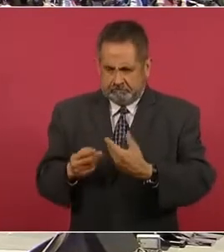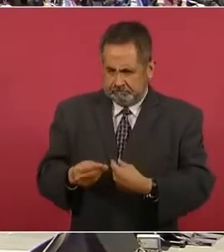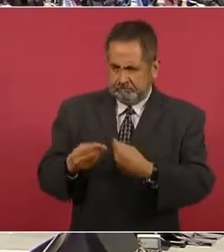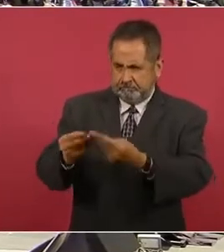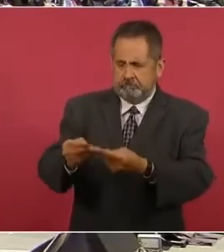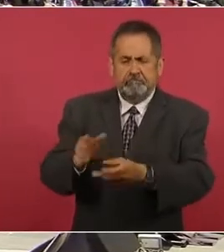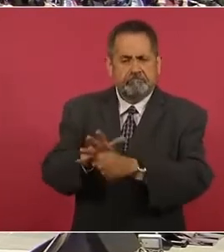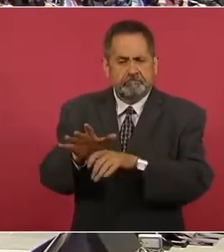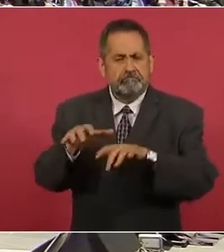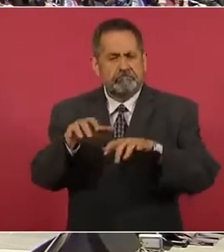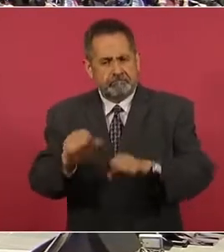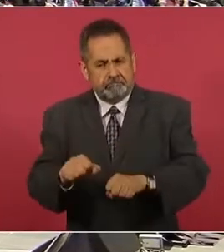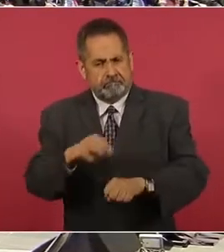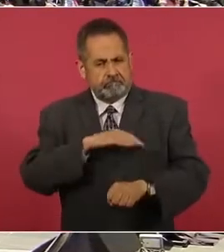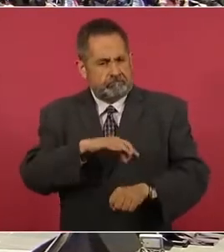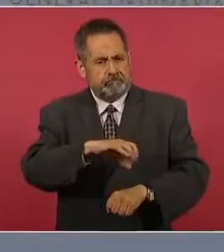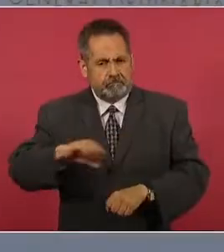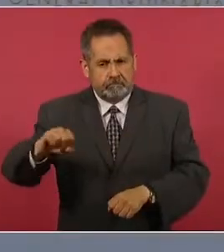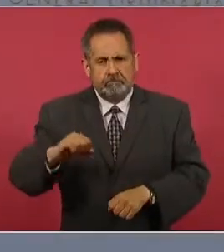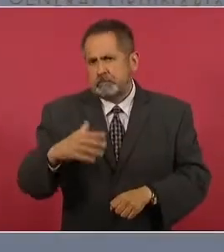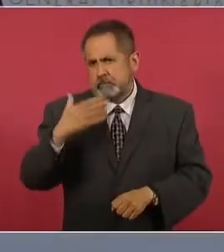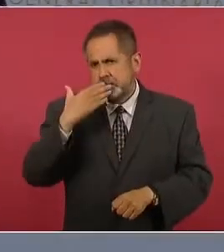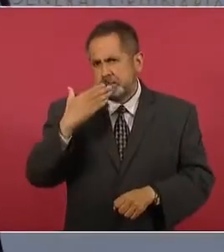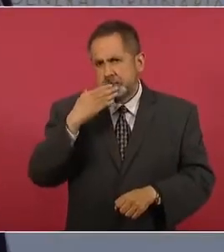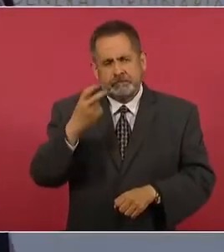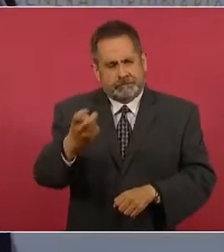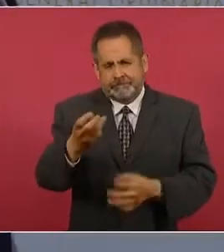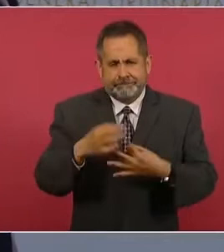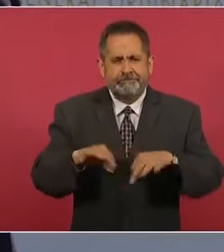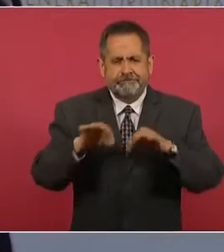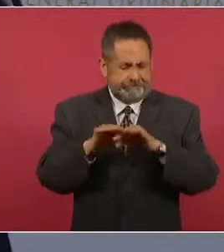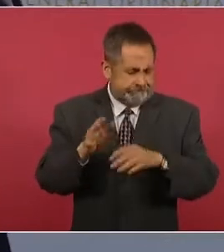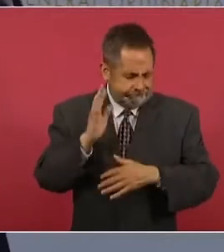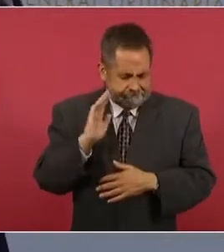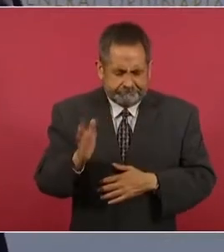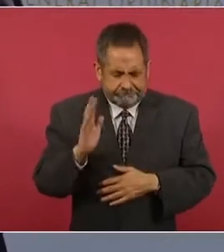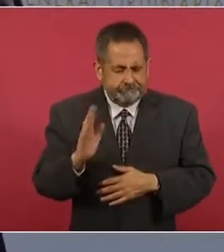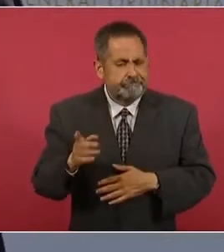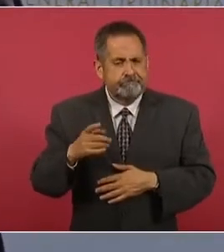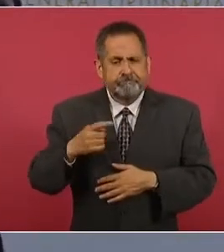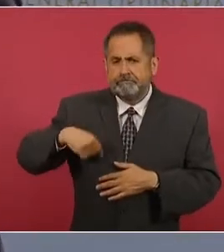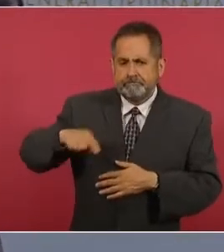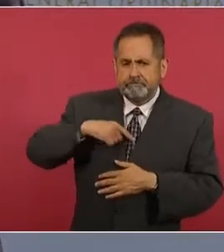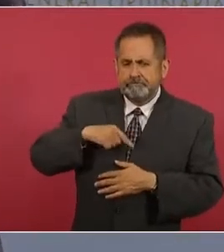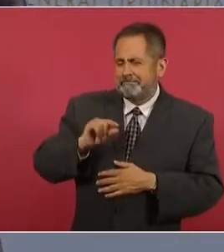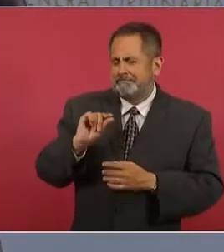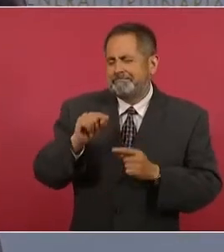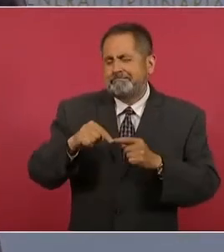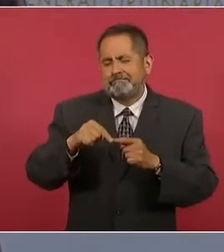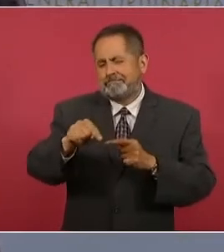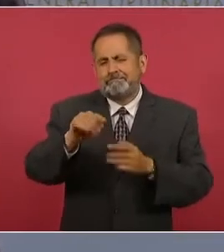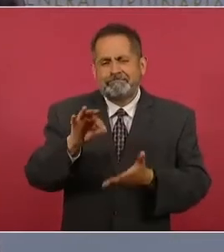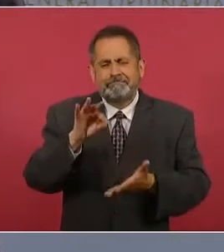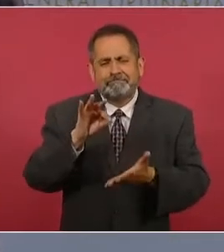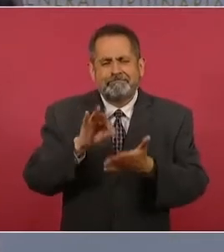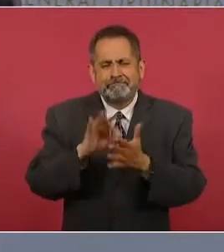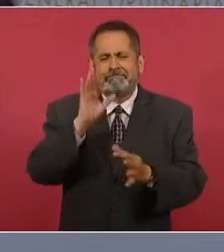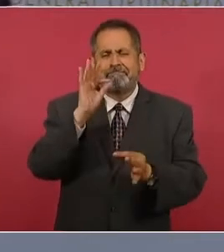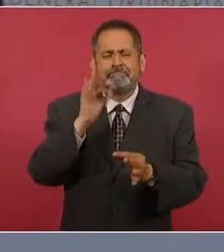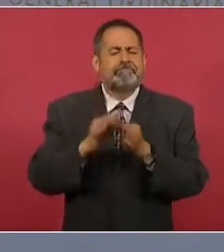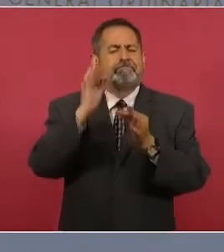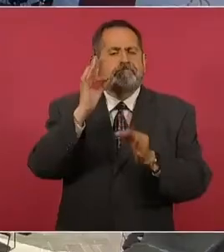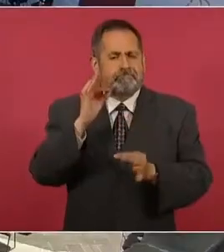accesible. Eso ya está a punto de